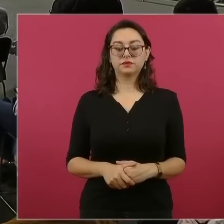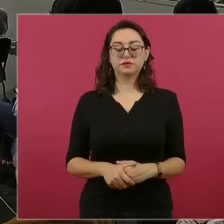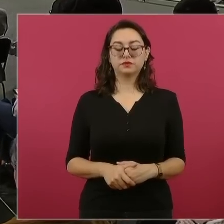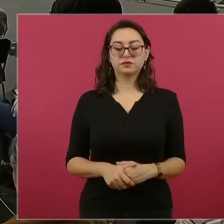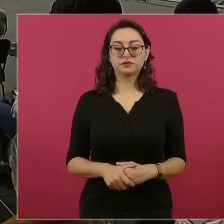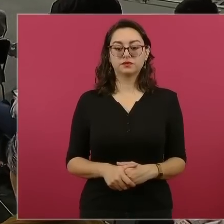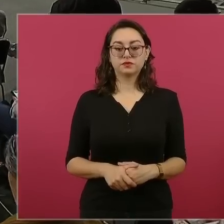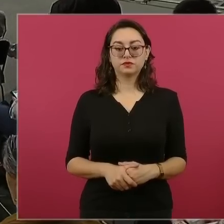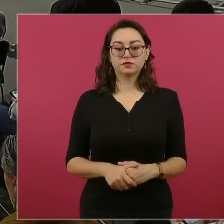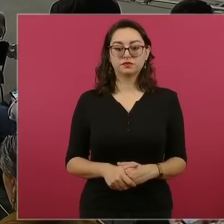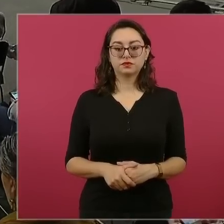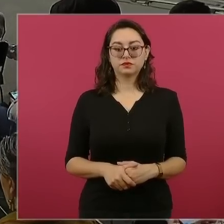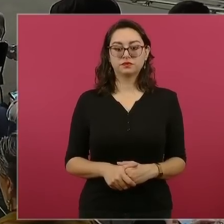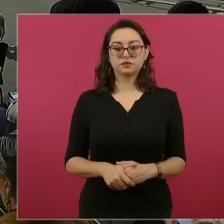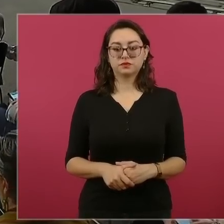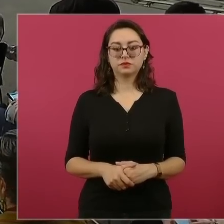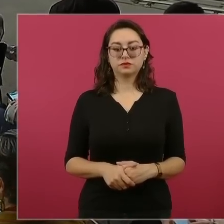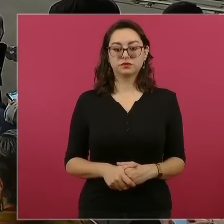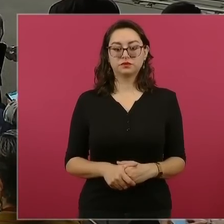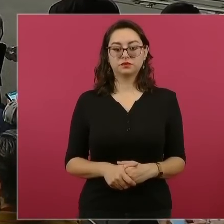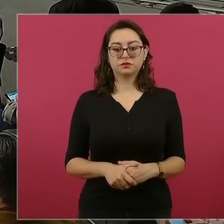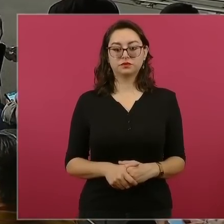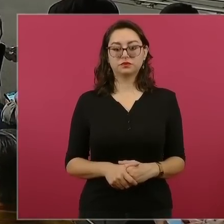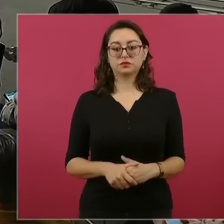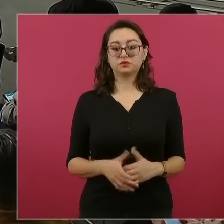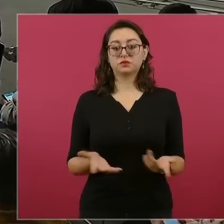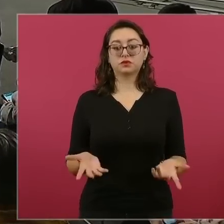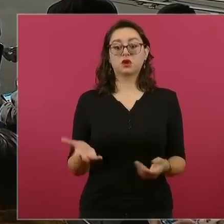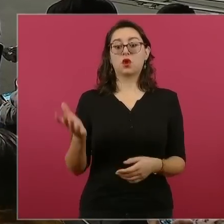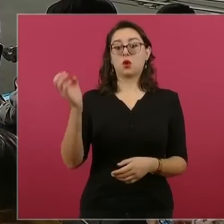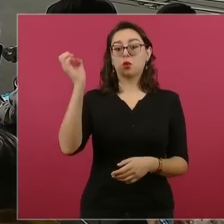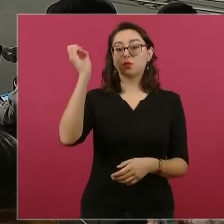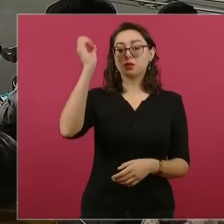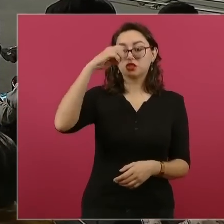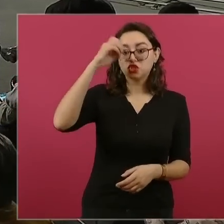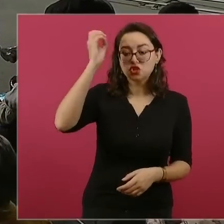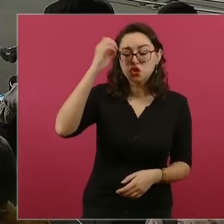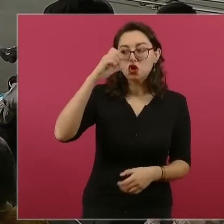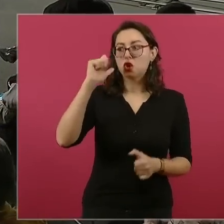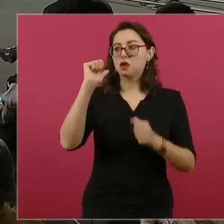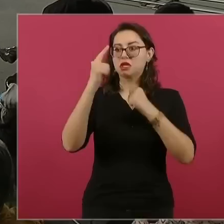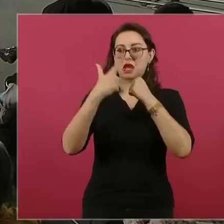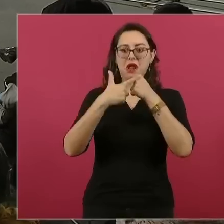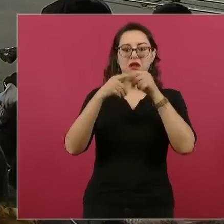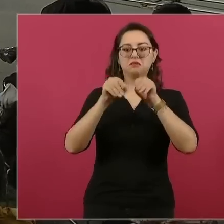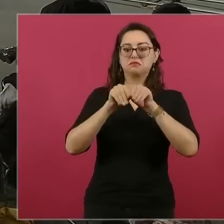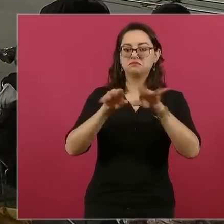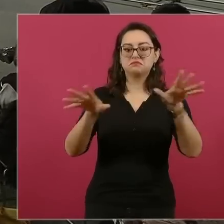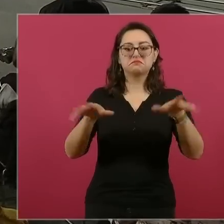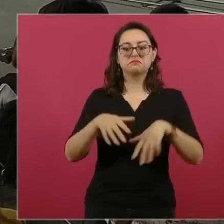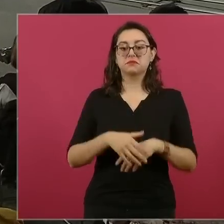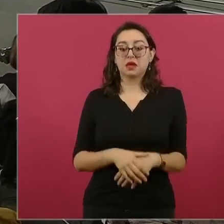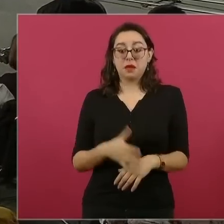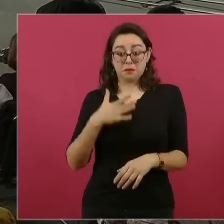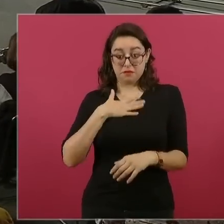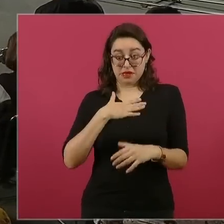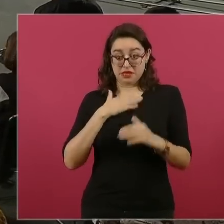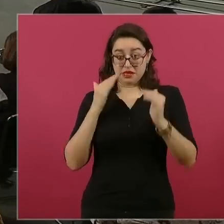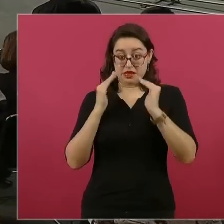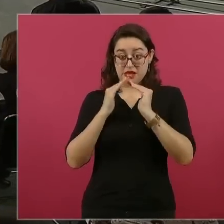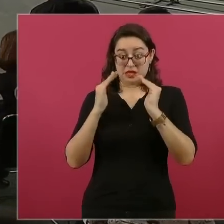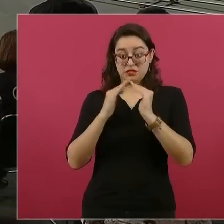voy a opinar, no voy tampoco a recibir a políticos.